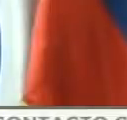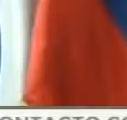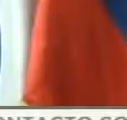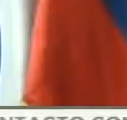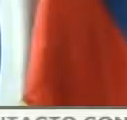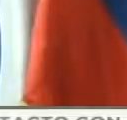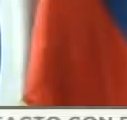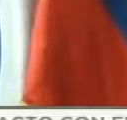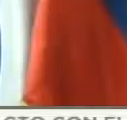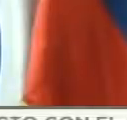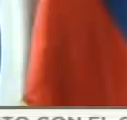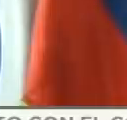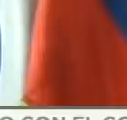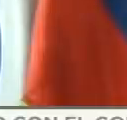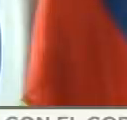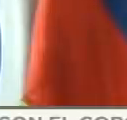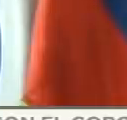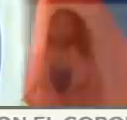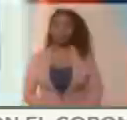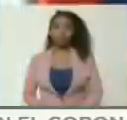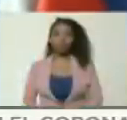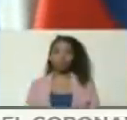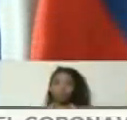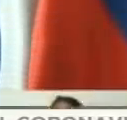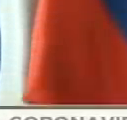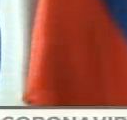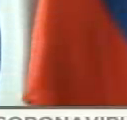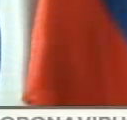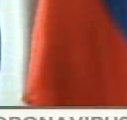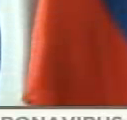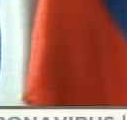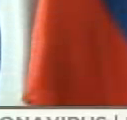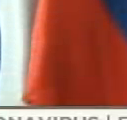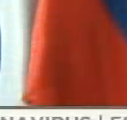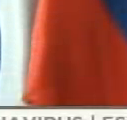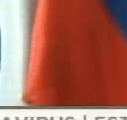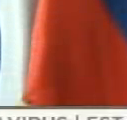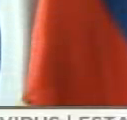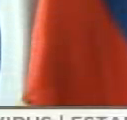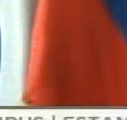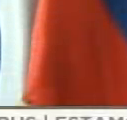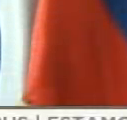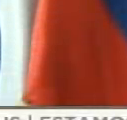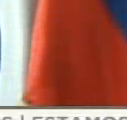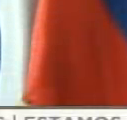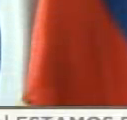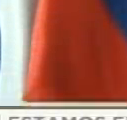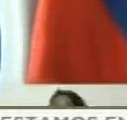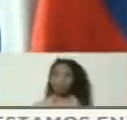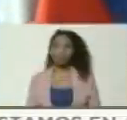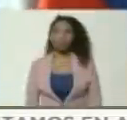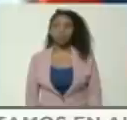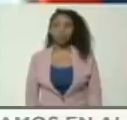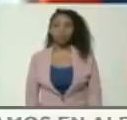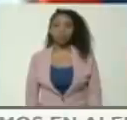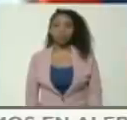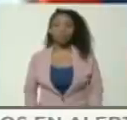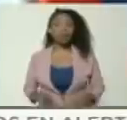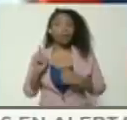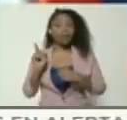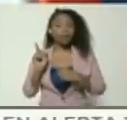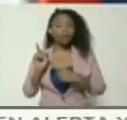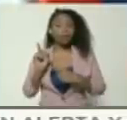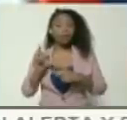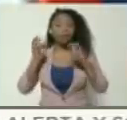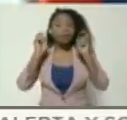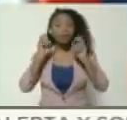nuevo informe a la Fiscalía de la Corte Penal Internacional. Por ese motivo es menester